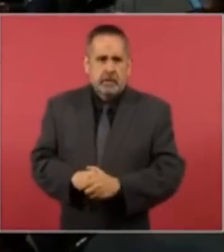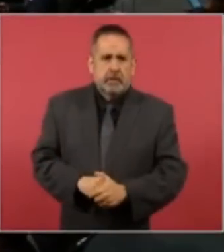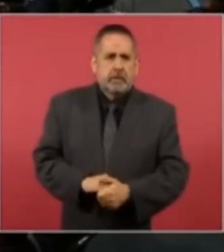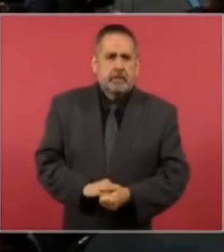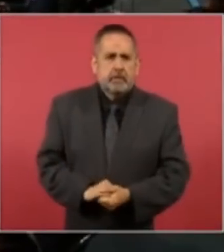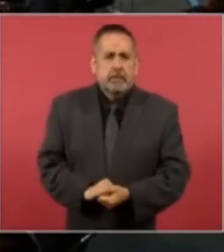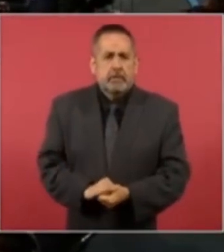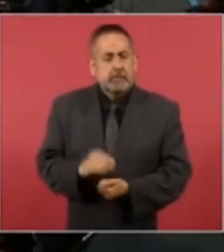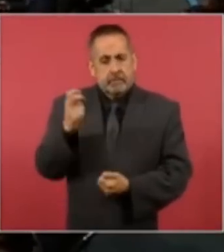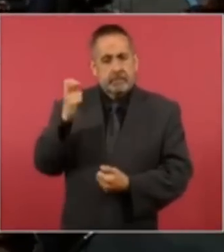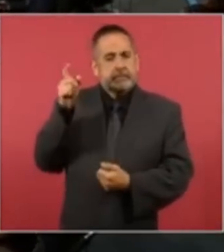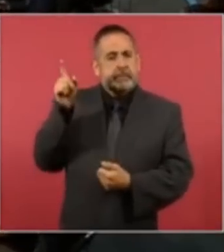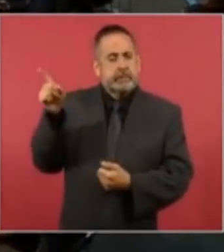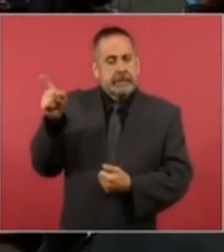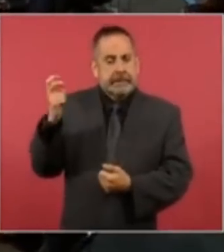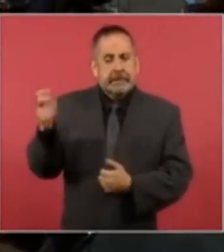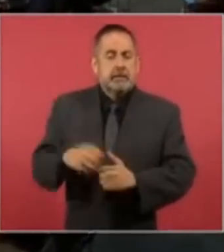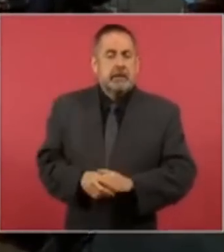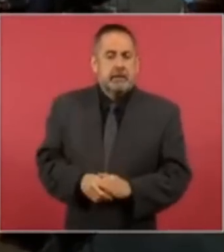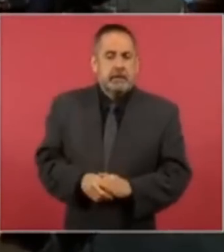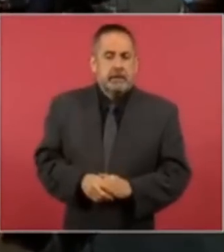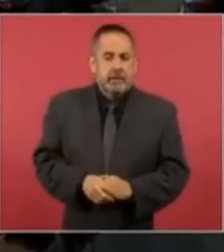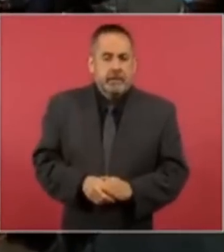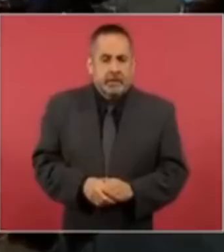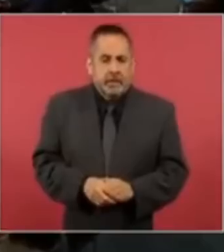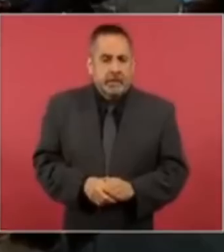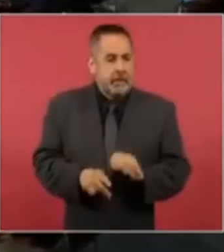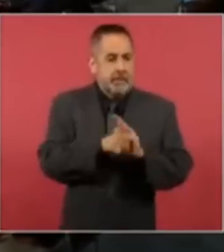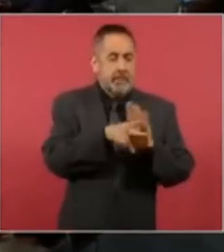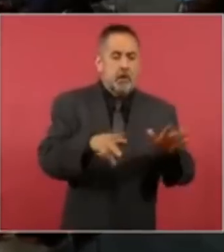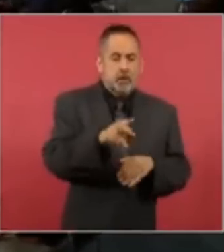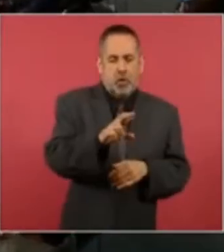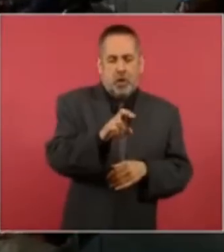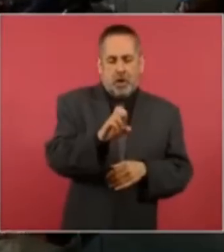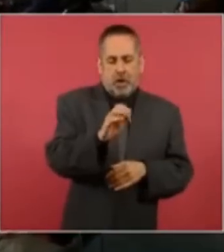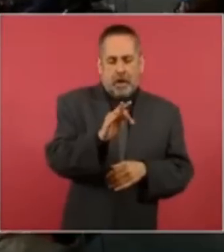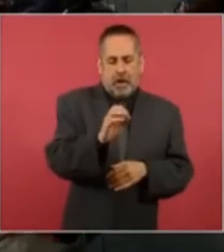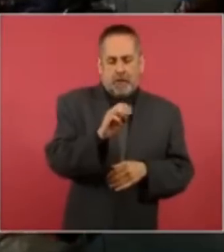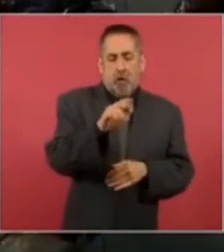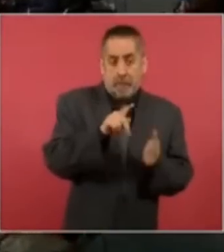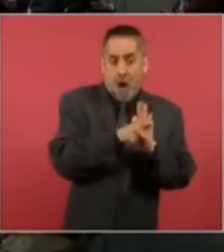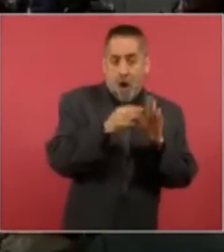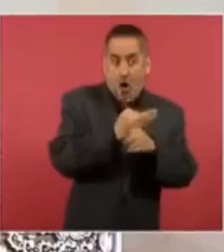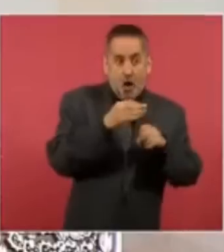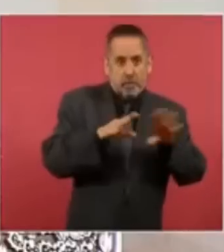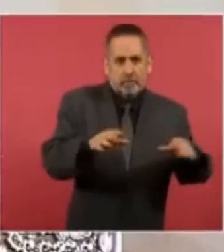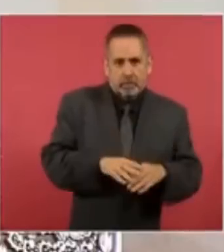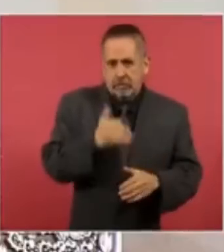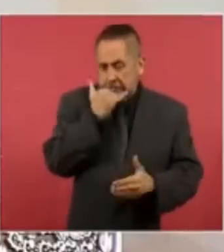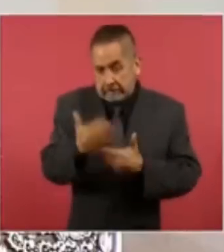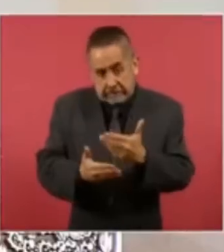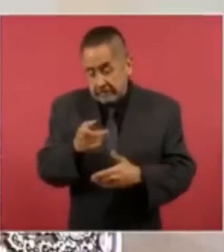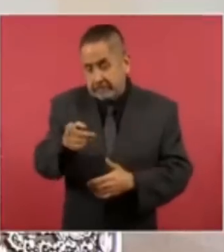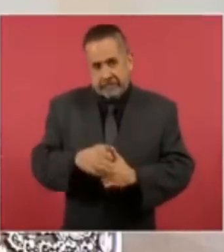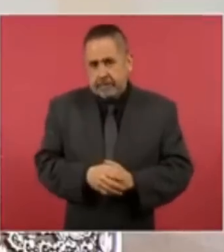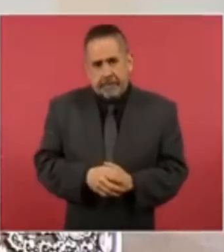poner esa justamente, la nota que trae hoy en su primera plana el Reforma es una disculpa de antemano,